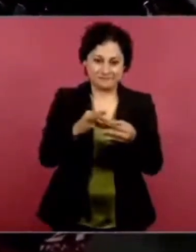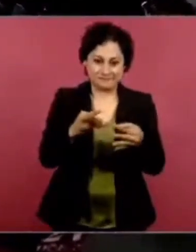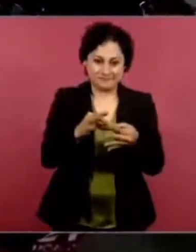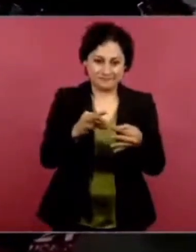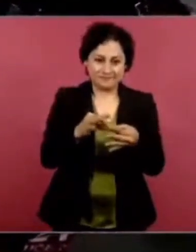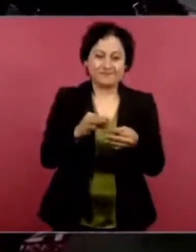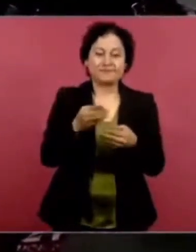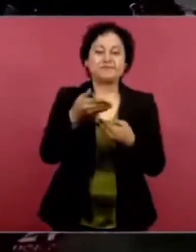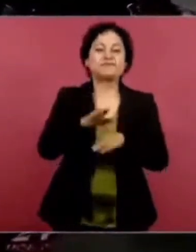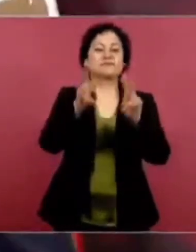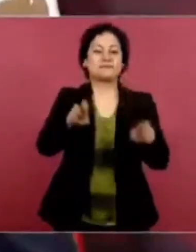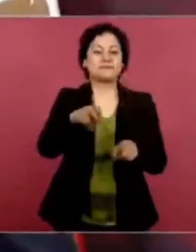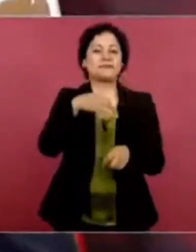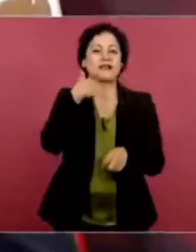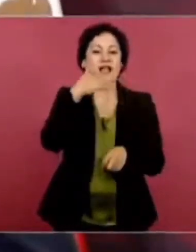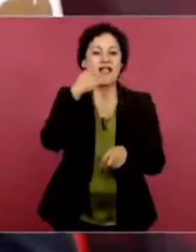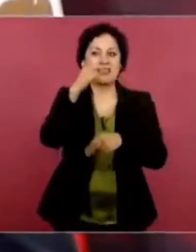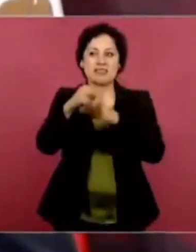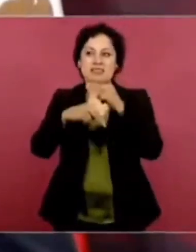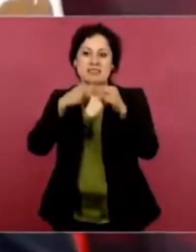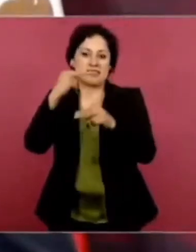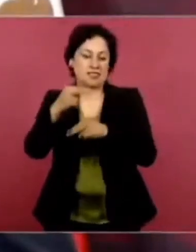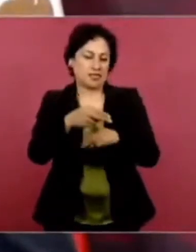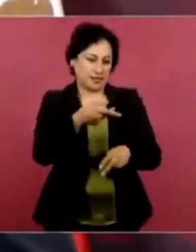y me preocupaba.